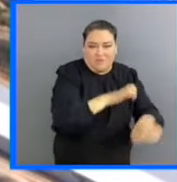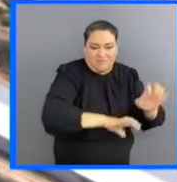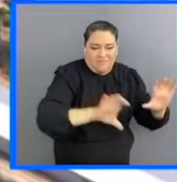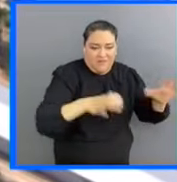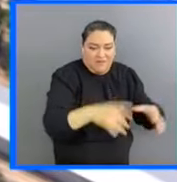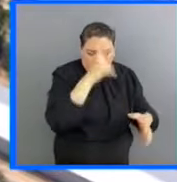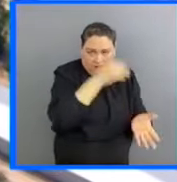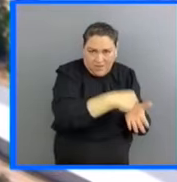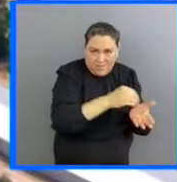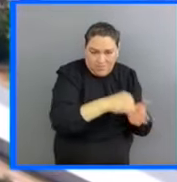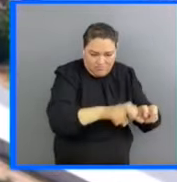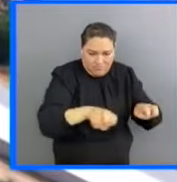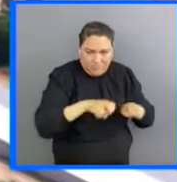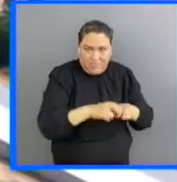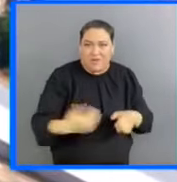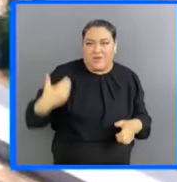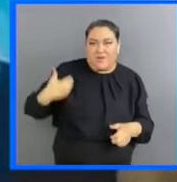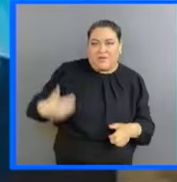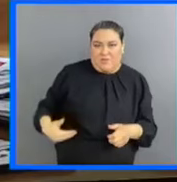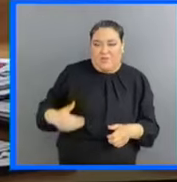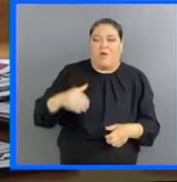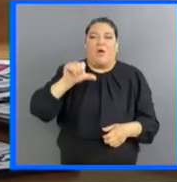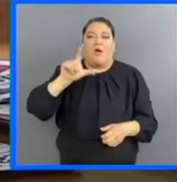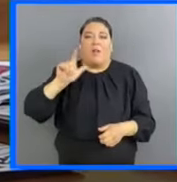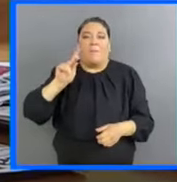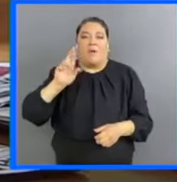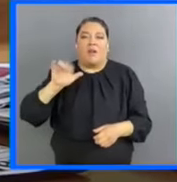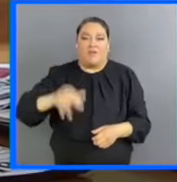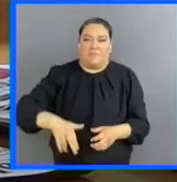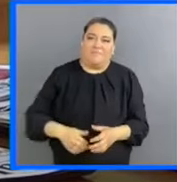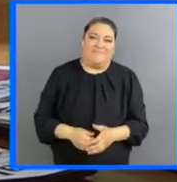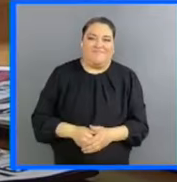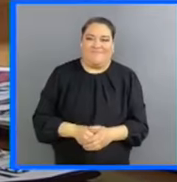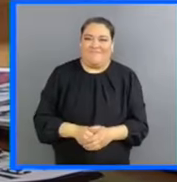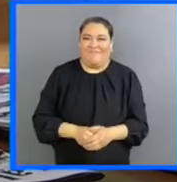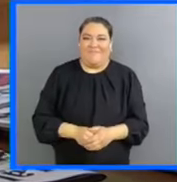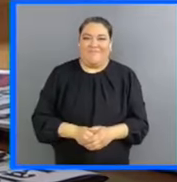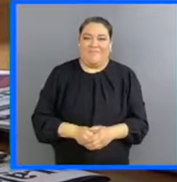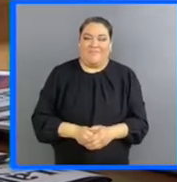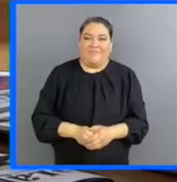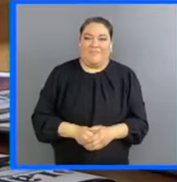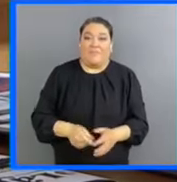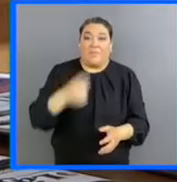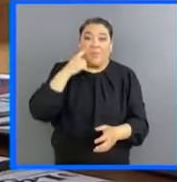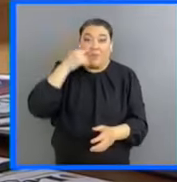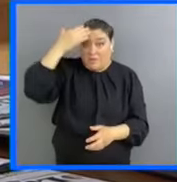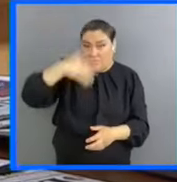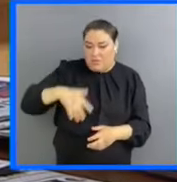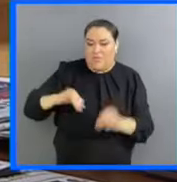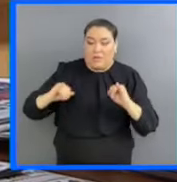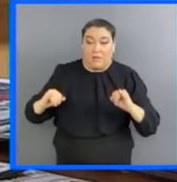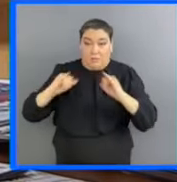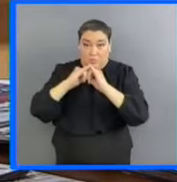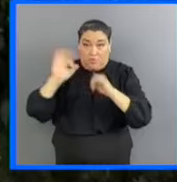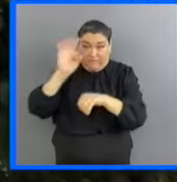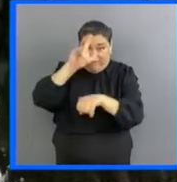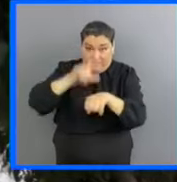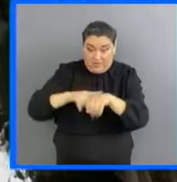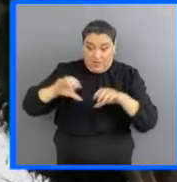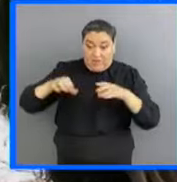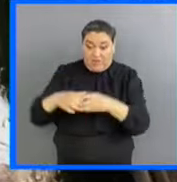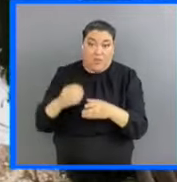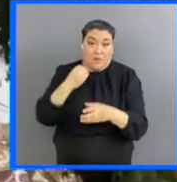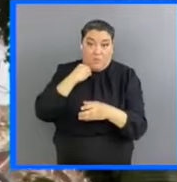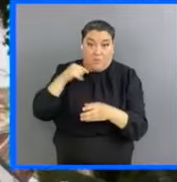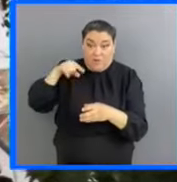TV, Isaac Albarrán Rodríguez. El mayor reto de la Defensoría Pública Federal es la descentralización de